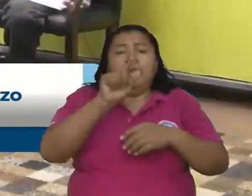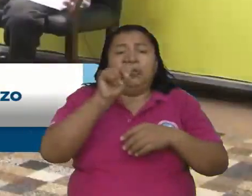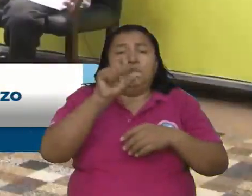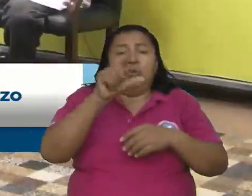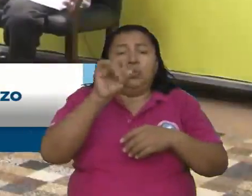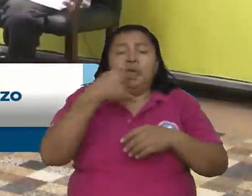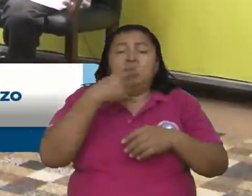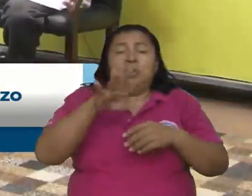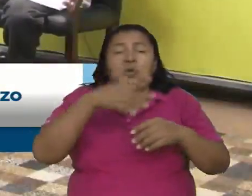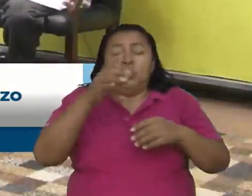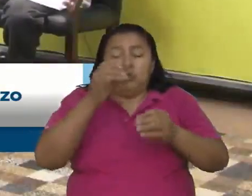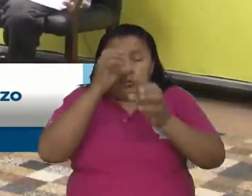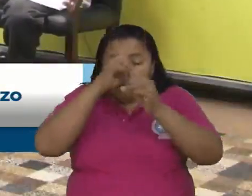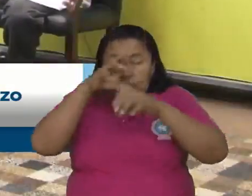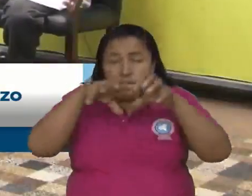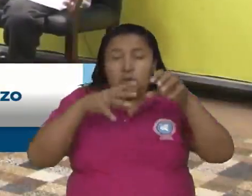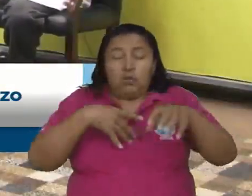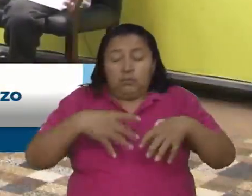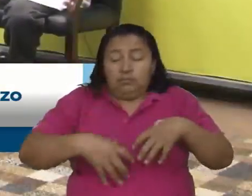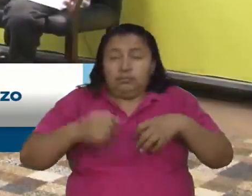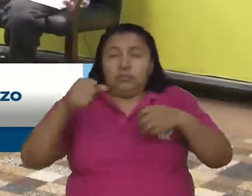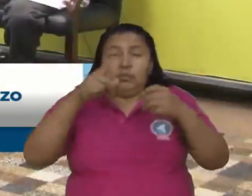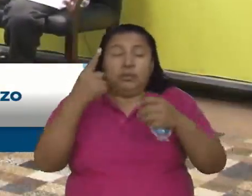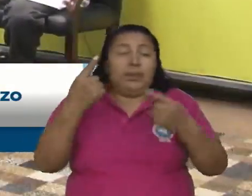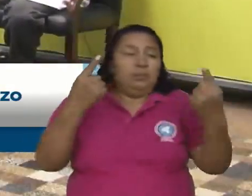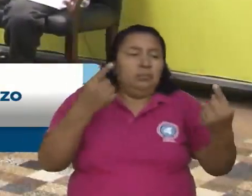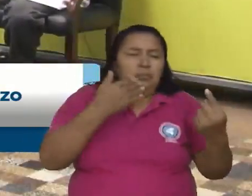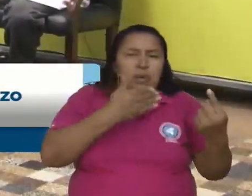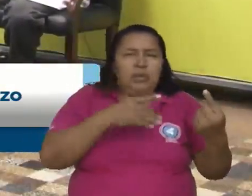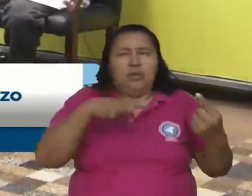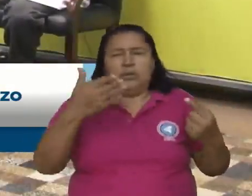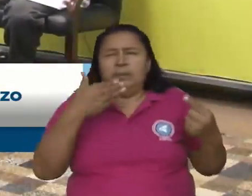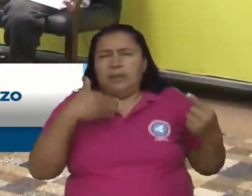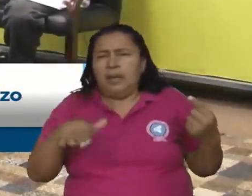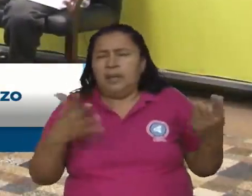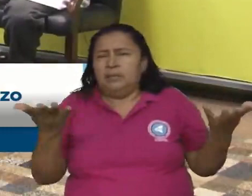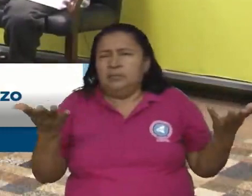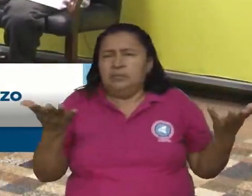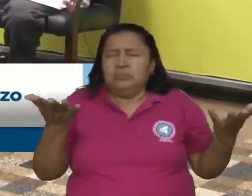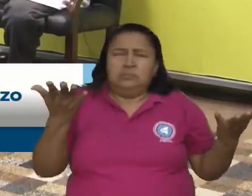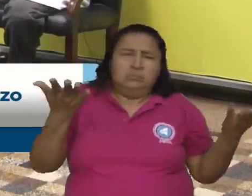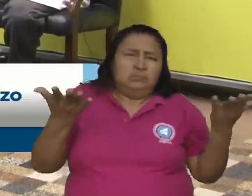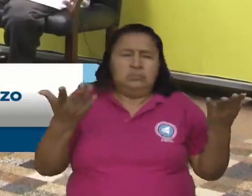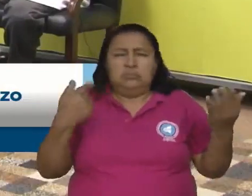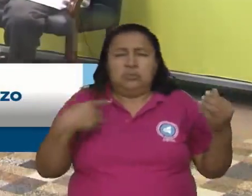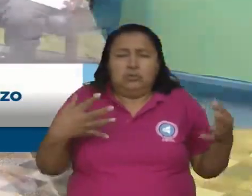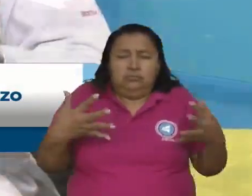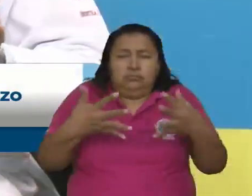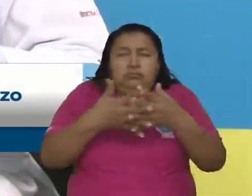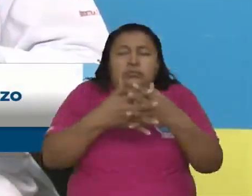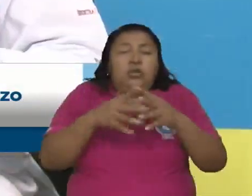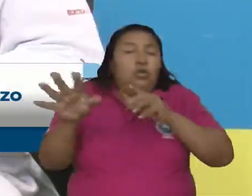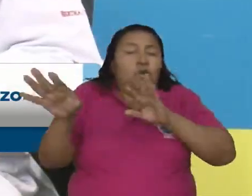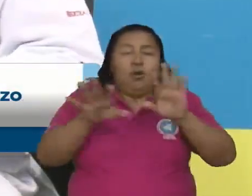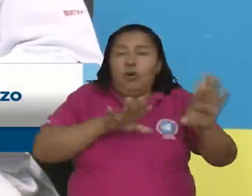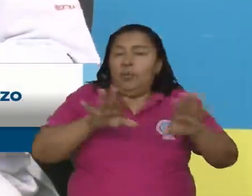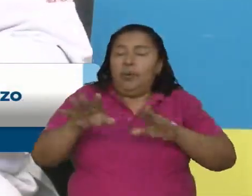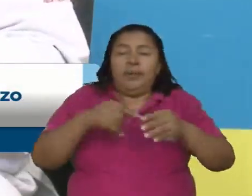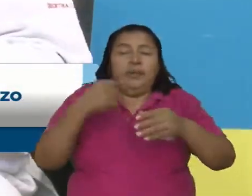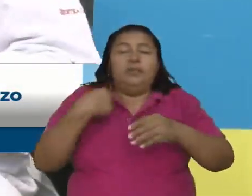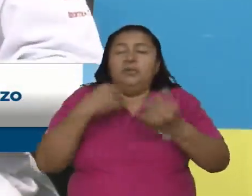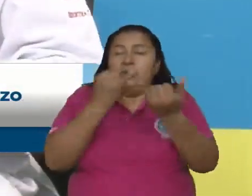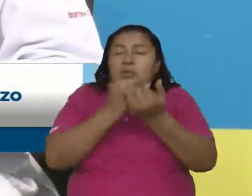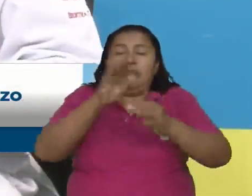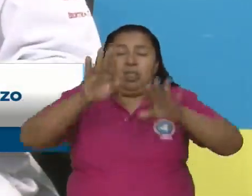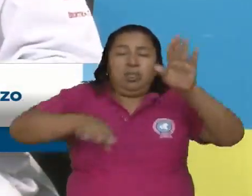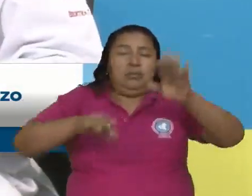vez en el otro quirófano sacan otra matriz y una está mala y otra está buena y no están bien rotuladas, entonces se cruzan. No puede salir ninguna pieza si no está